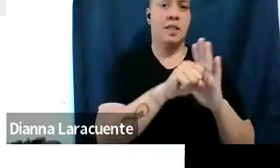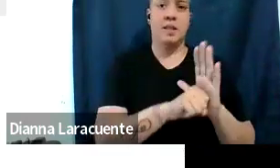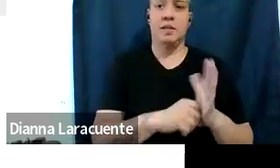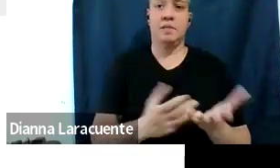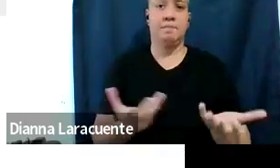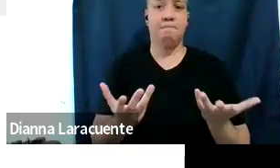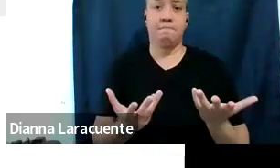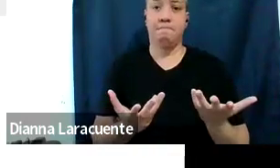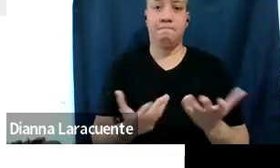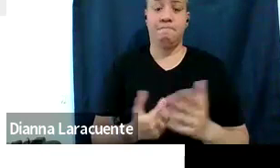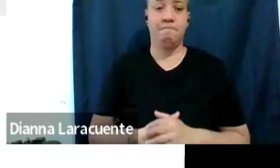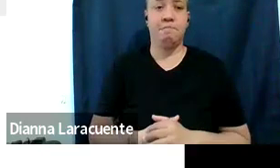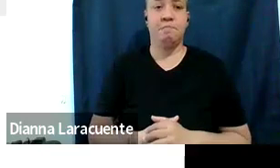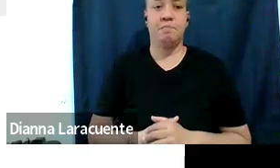señores,